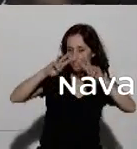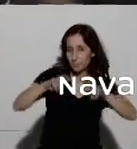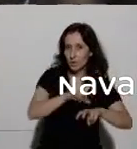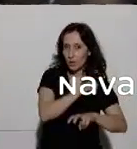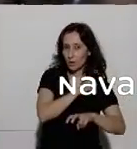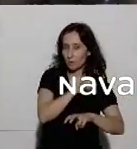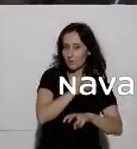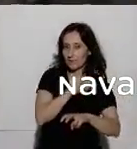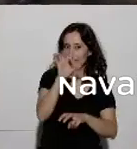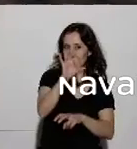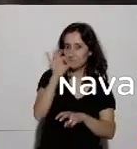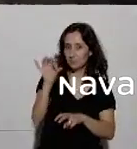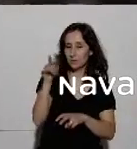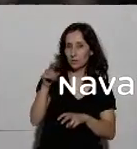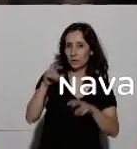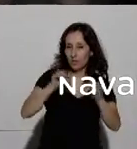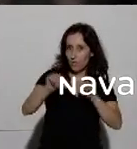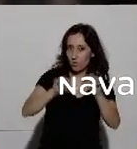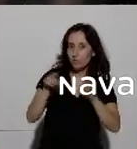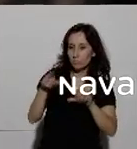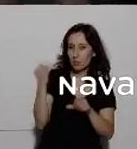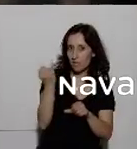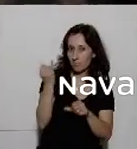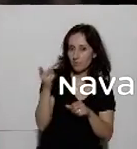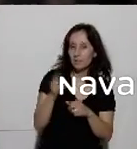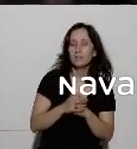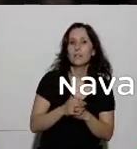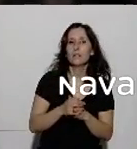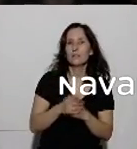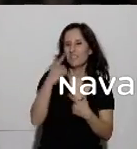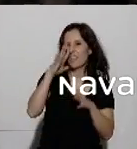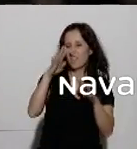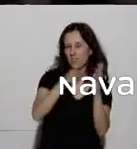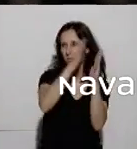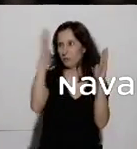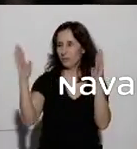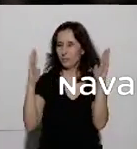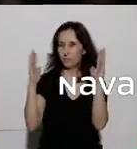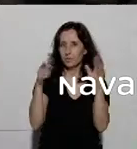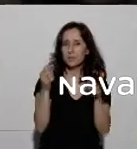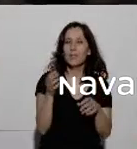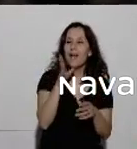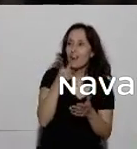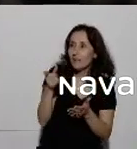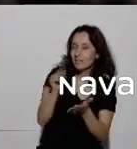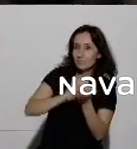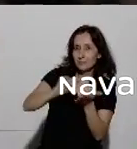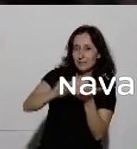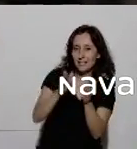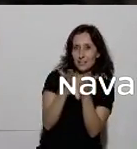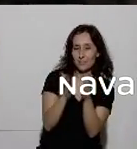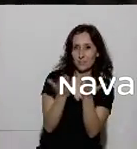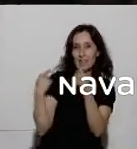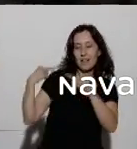Hospital de Arantzazu-Donosti durante 26 años. Pero es eso, ahora incluso has escrito, aquí tenemos, El legado